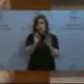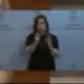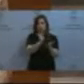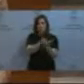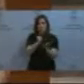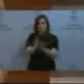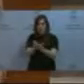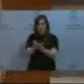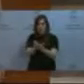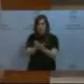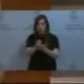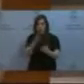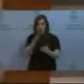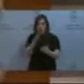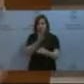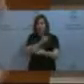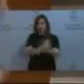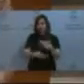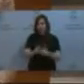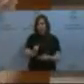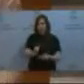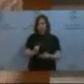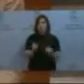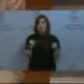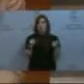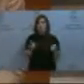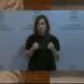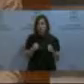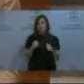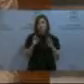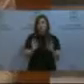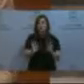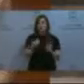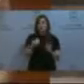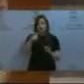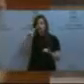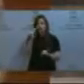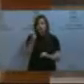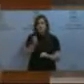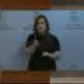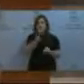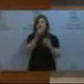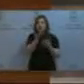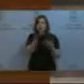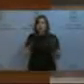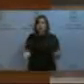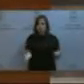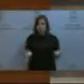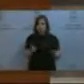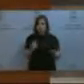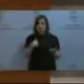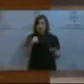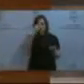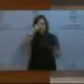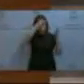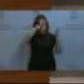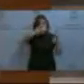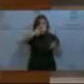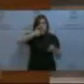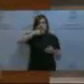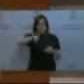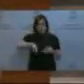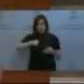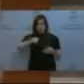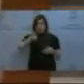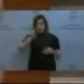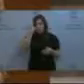reconocidas por gran invalidez. Conozco la sentencia, efectivamente, en la que, supongo que usted también la conocerá,